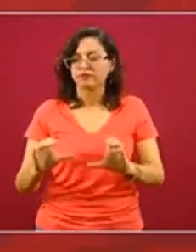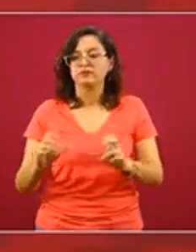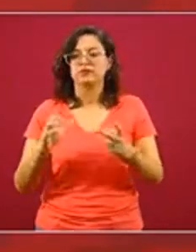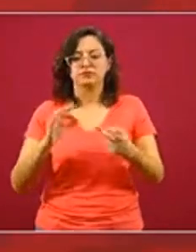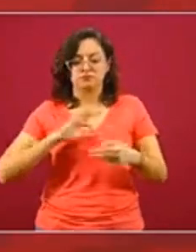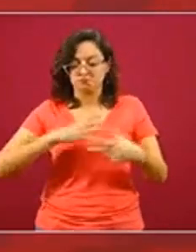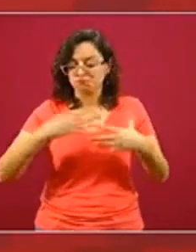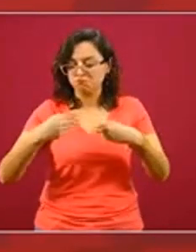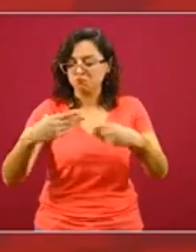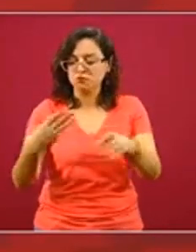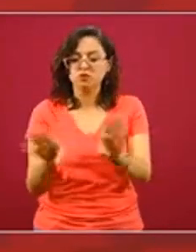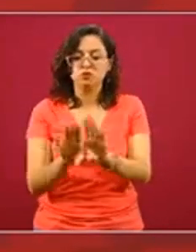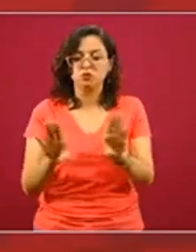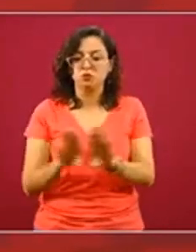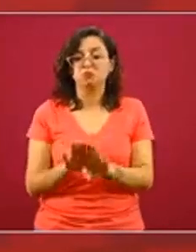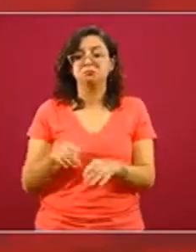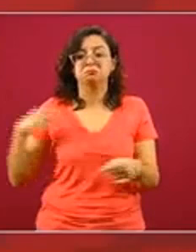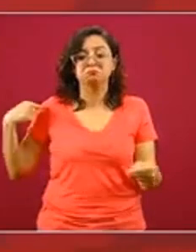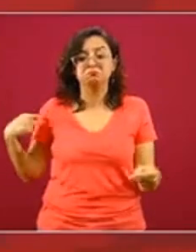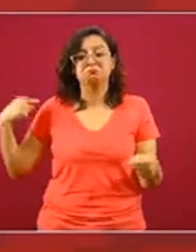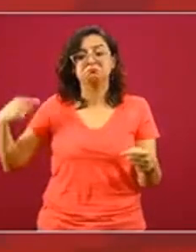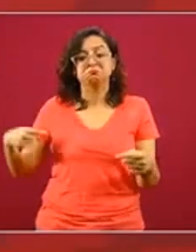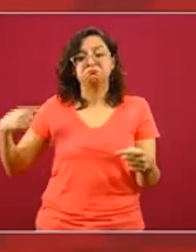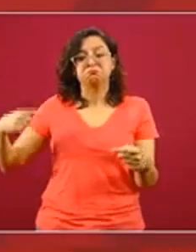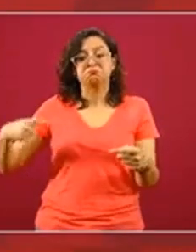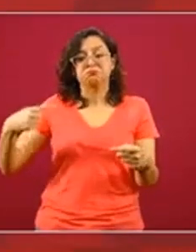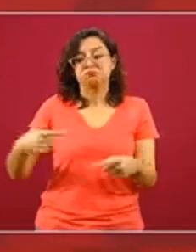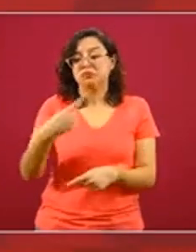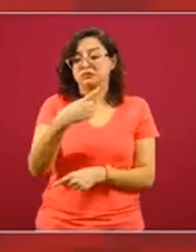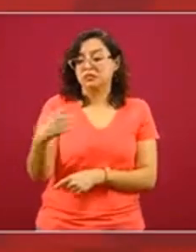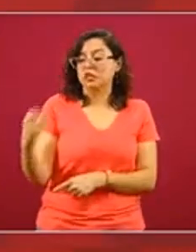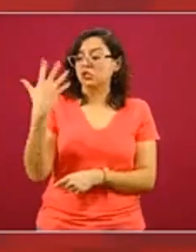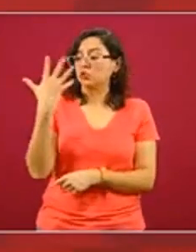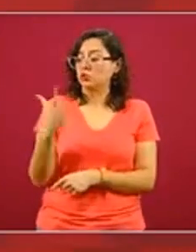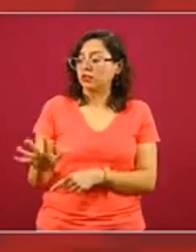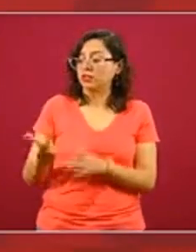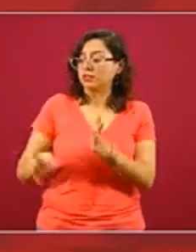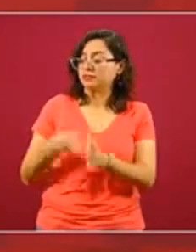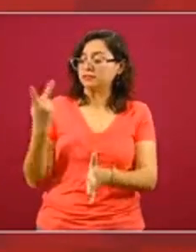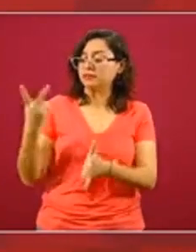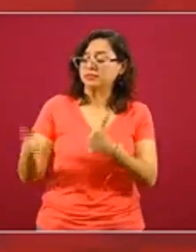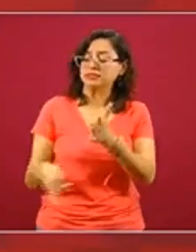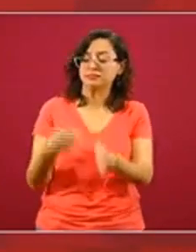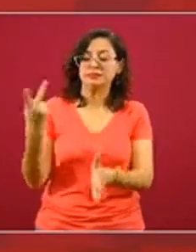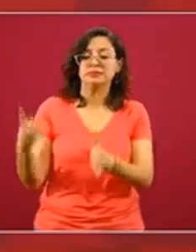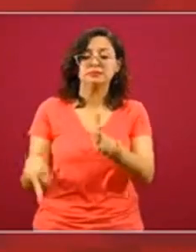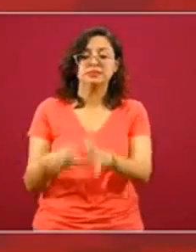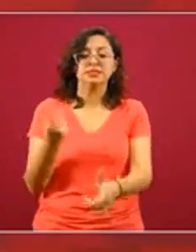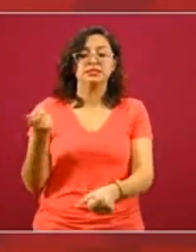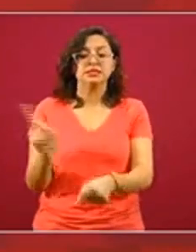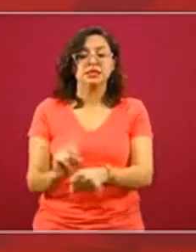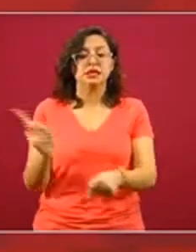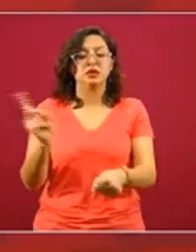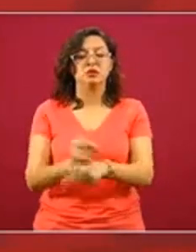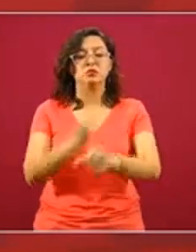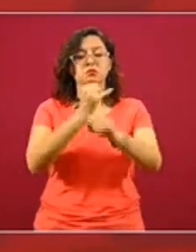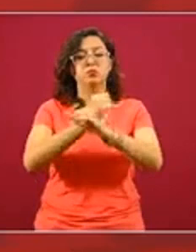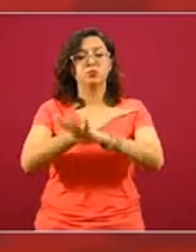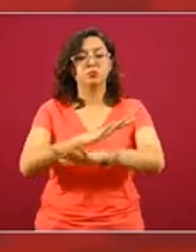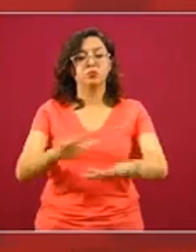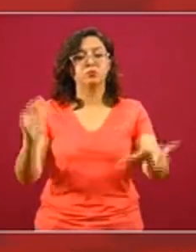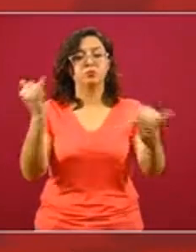epidemia. Esto es lo que hemos venido haciendo por más de 110 conferencias de prensa. Precisamente por eso